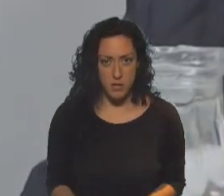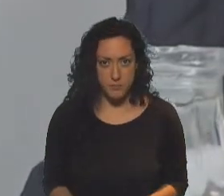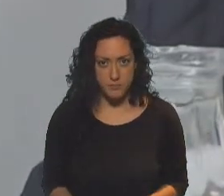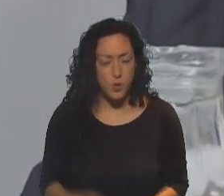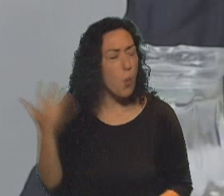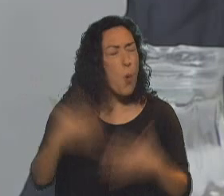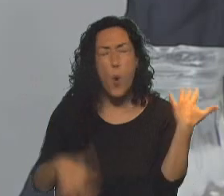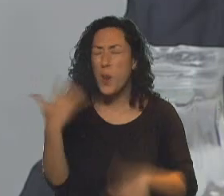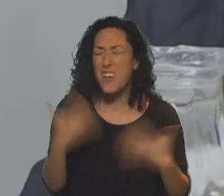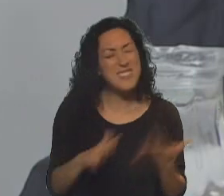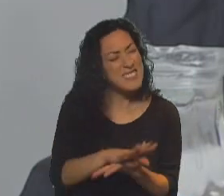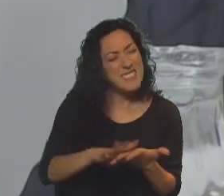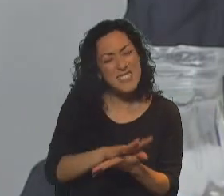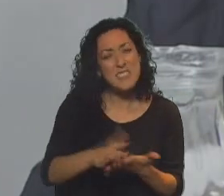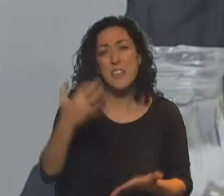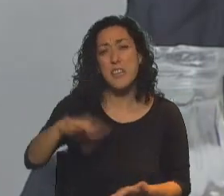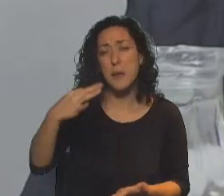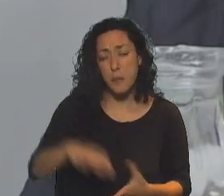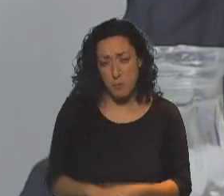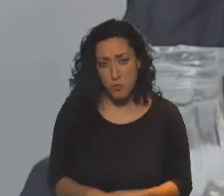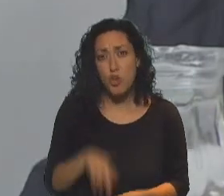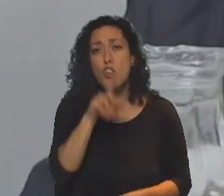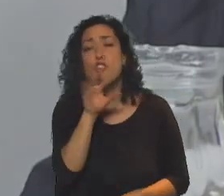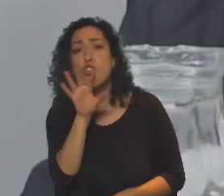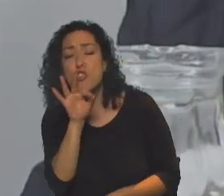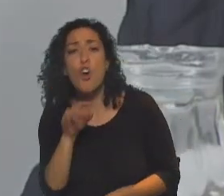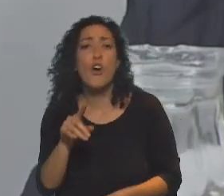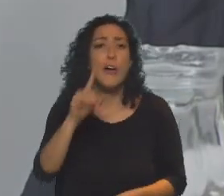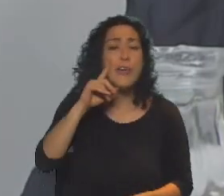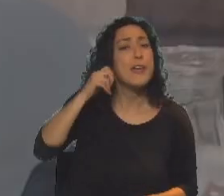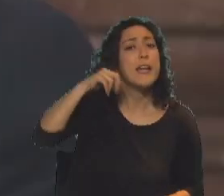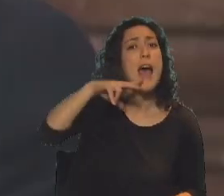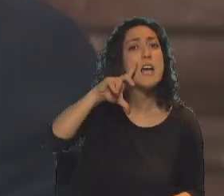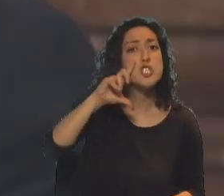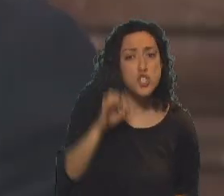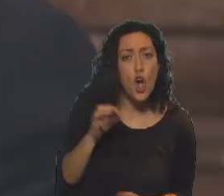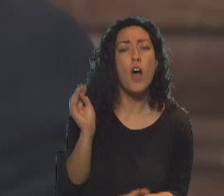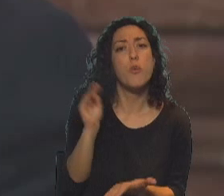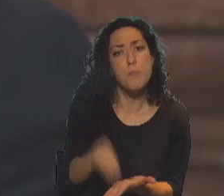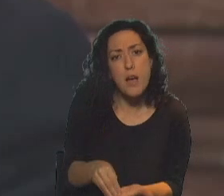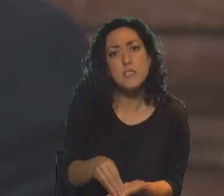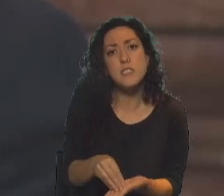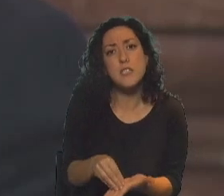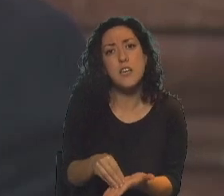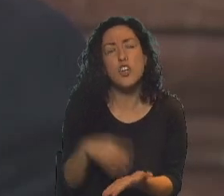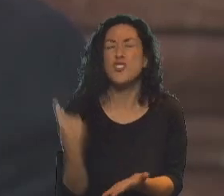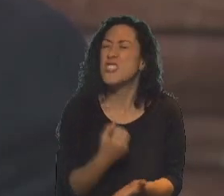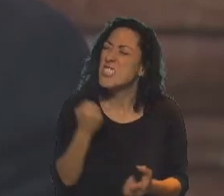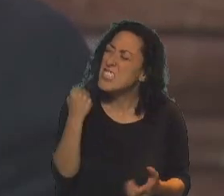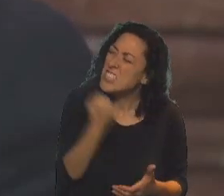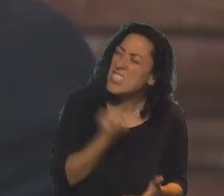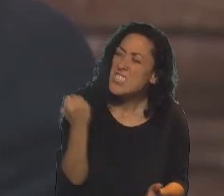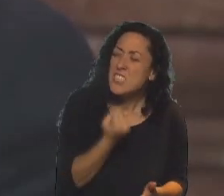además, Toto, además, Ignacio, esa pasión que todos tenemos porque la gente pueda volver a comer, pueda volver a